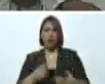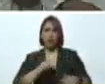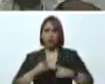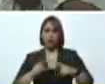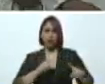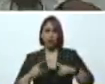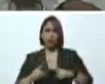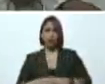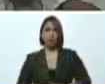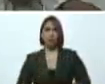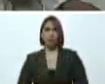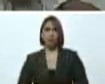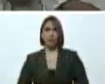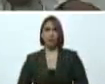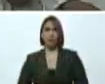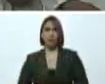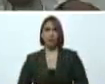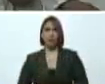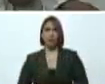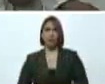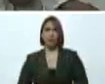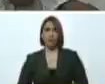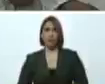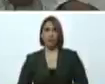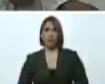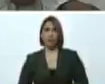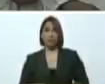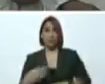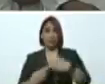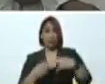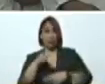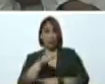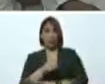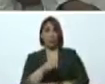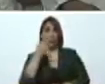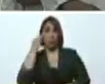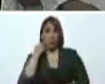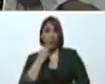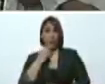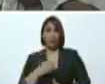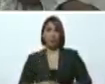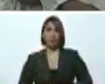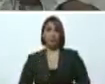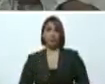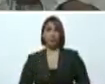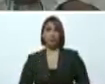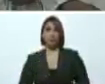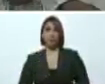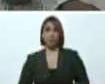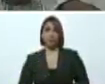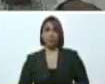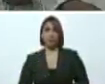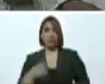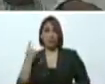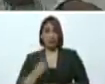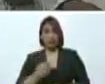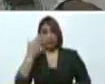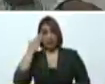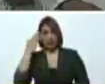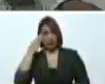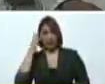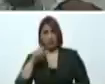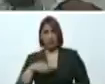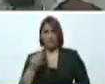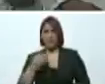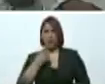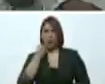así es la revolución bolivariana debe saber sobre todo los más